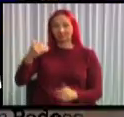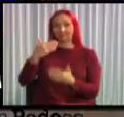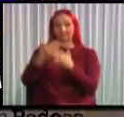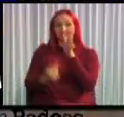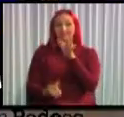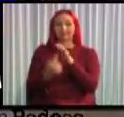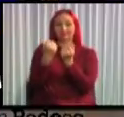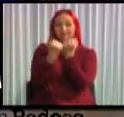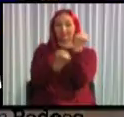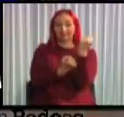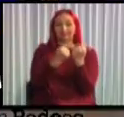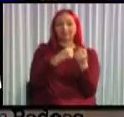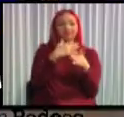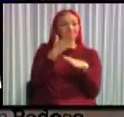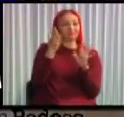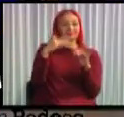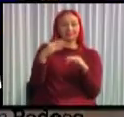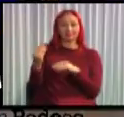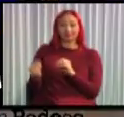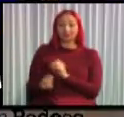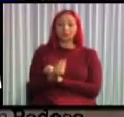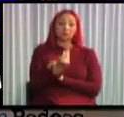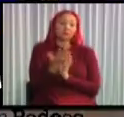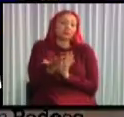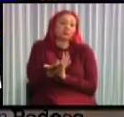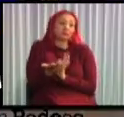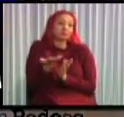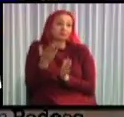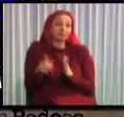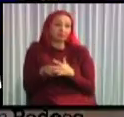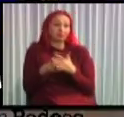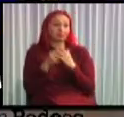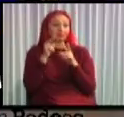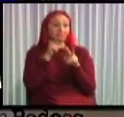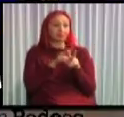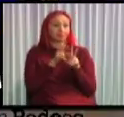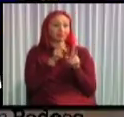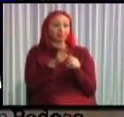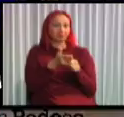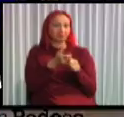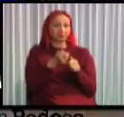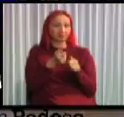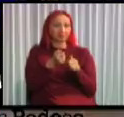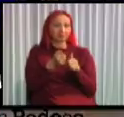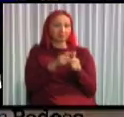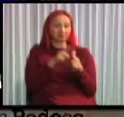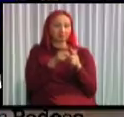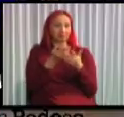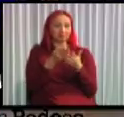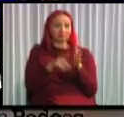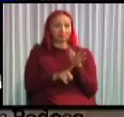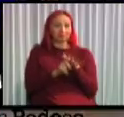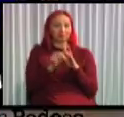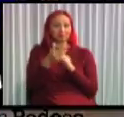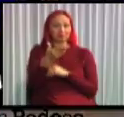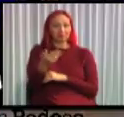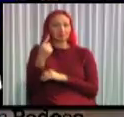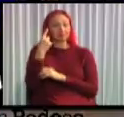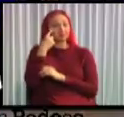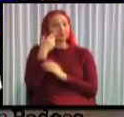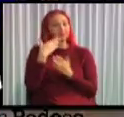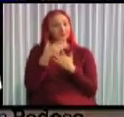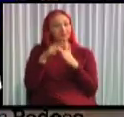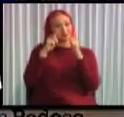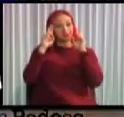estos carros y ya los más jovencitos ya empezaron a ver los temas de control remoto y cosas de esas otras cosas, pero